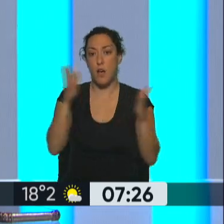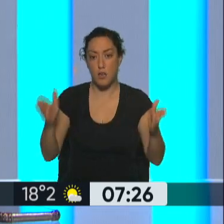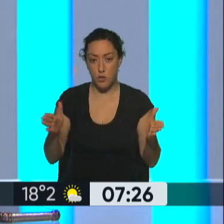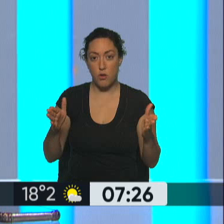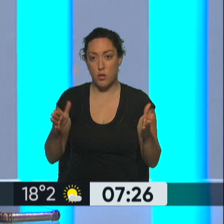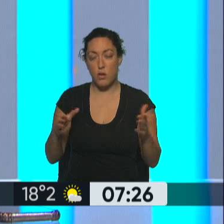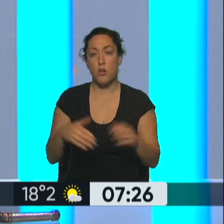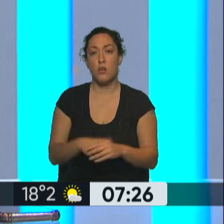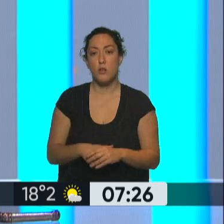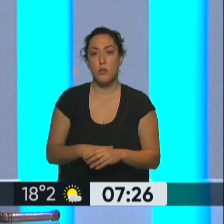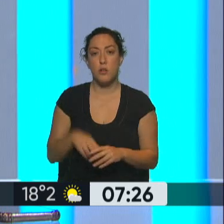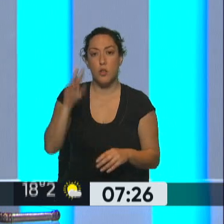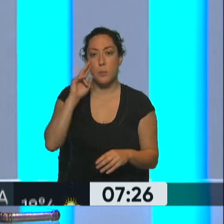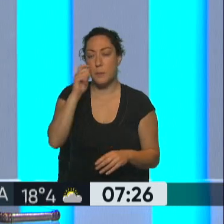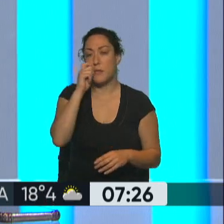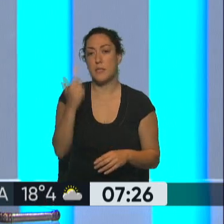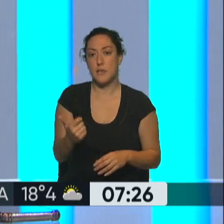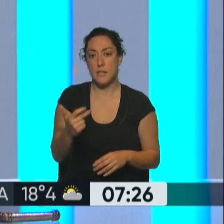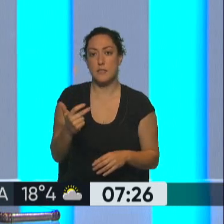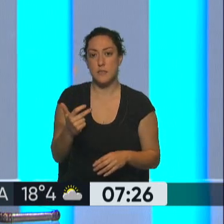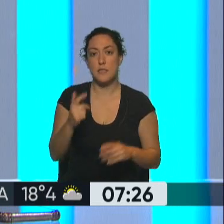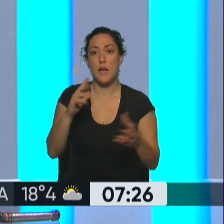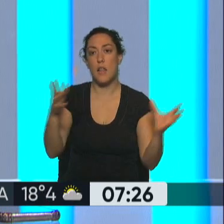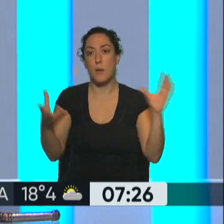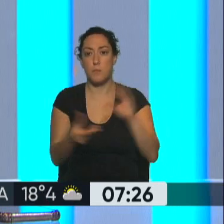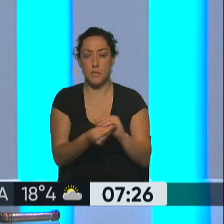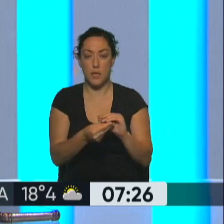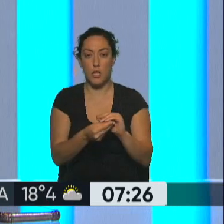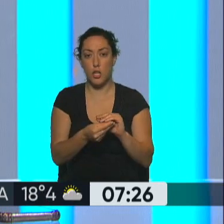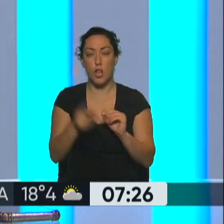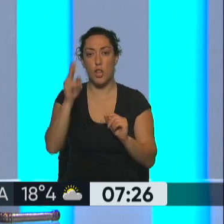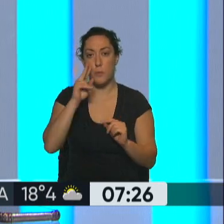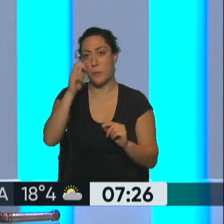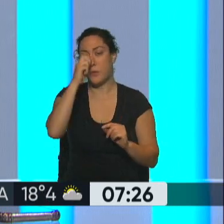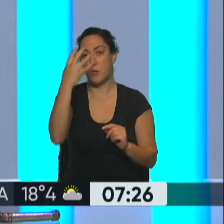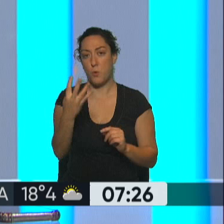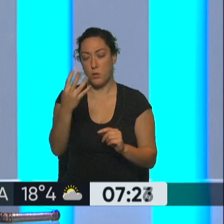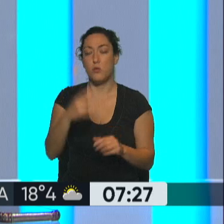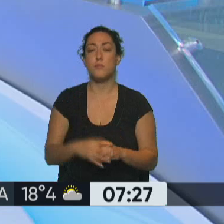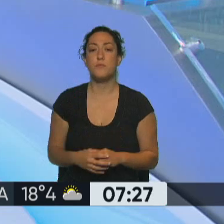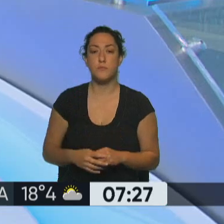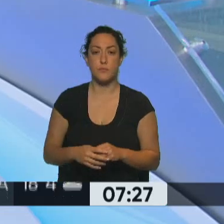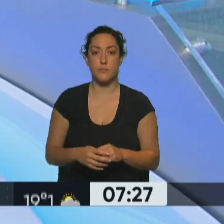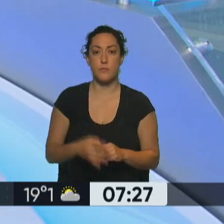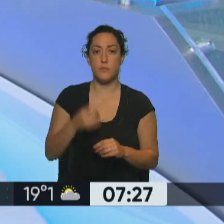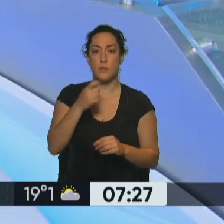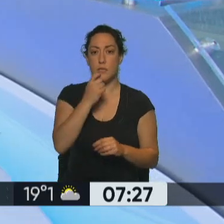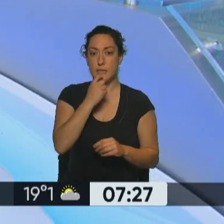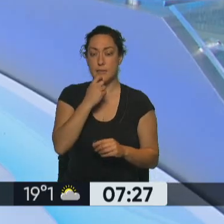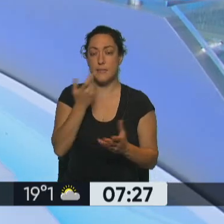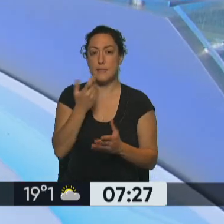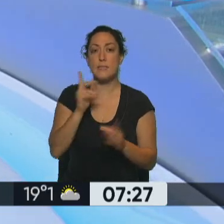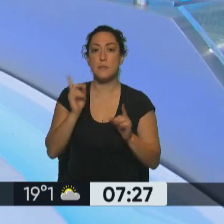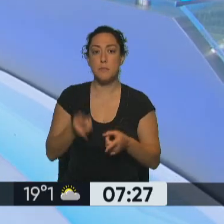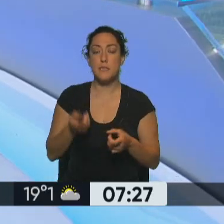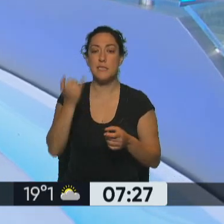está transcurriendo, este año 2023, y lo readecúa a partir del año 2024. Si le manda... ¿Qué pasa con las partidas ahí,